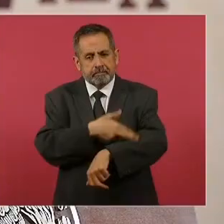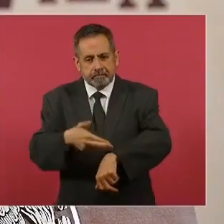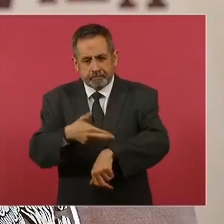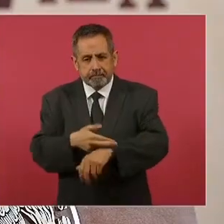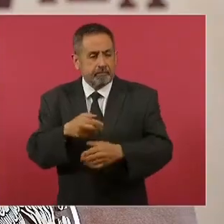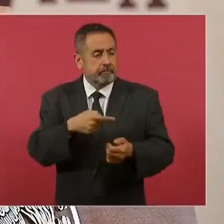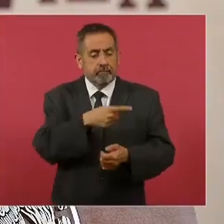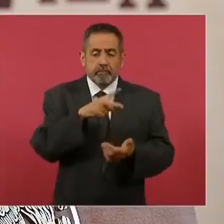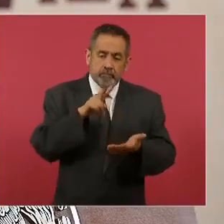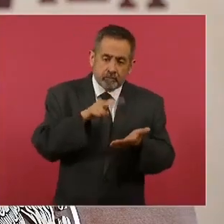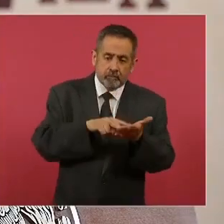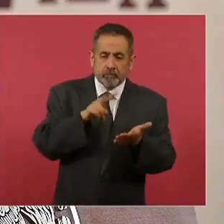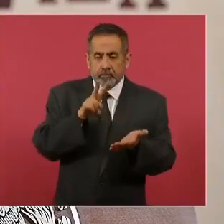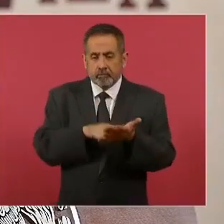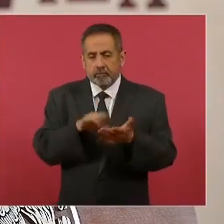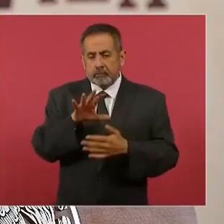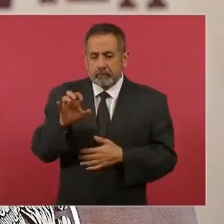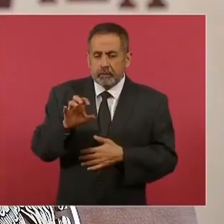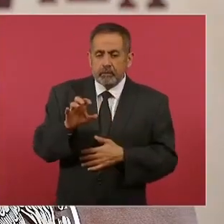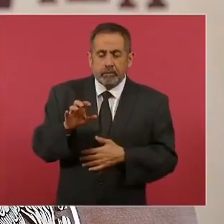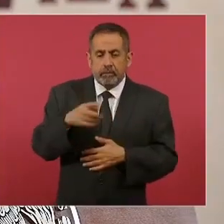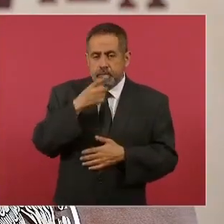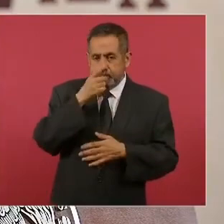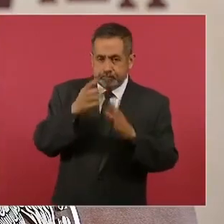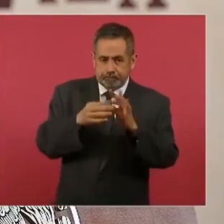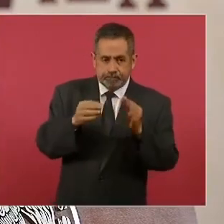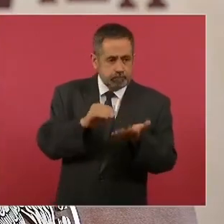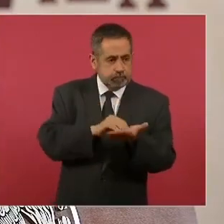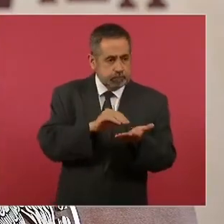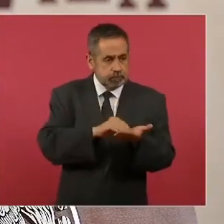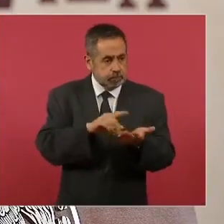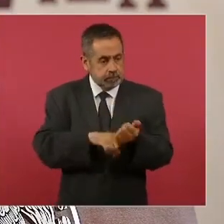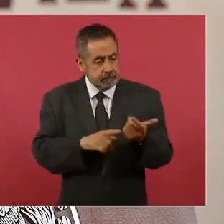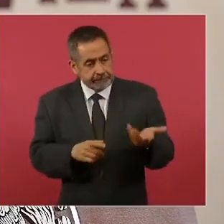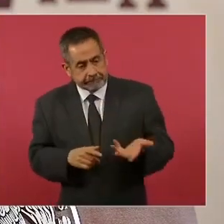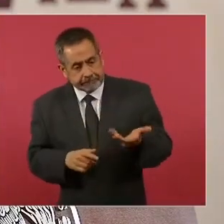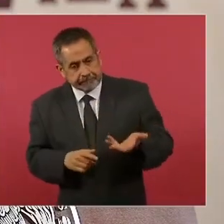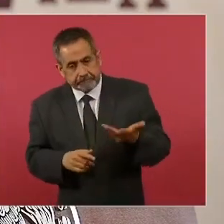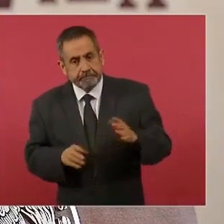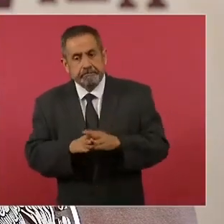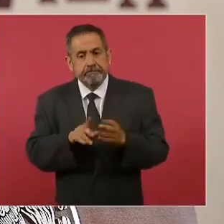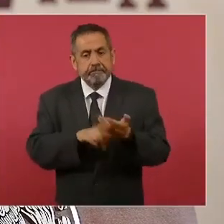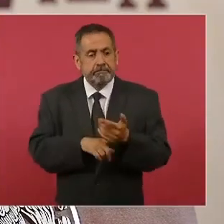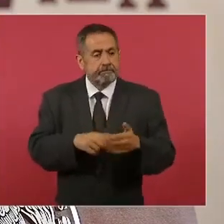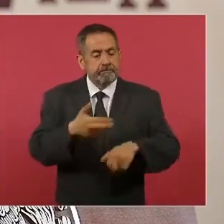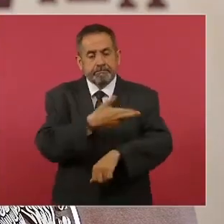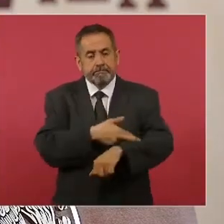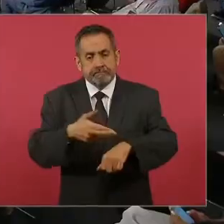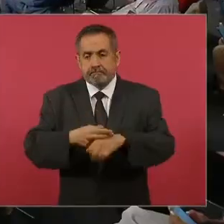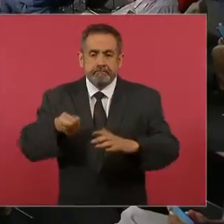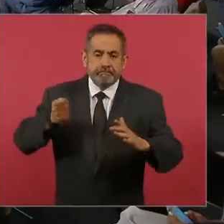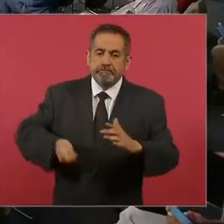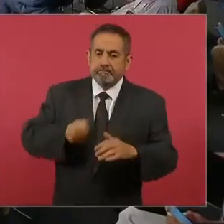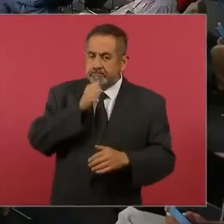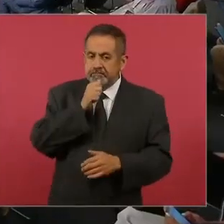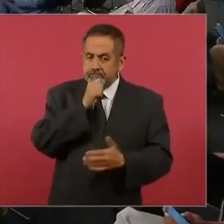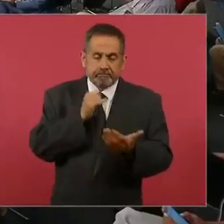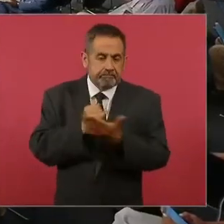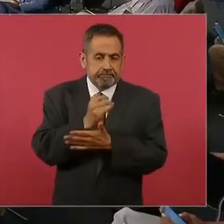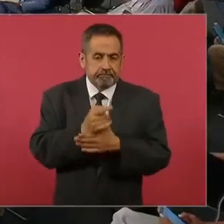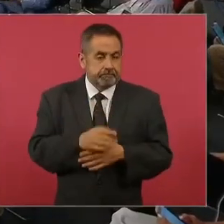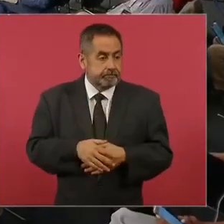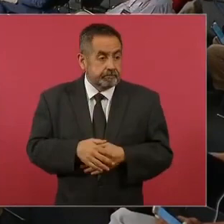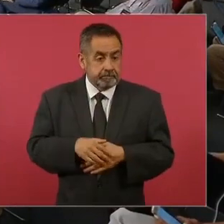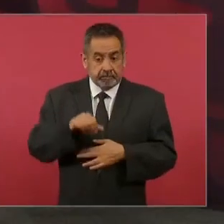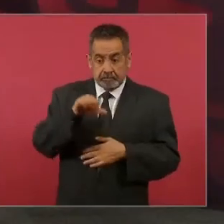2,500 están, como decimos comúnmente, vivos o activos o muy activos en los tribunales. Entonces,